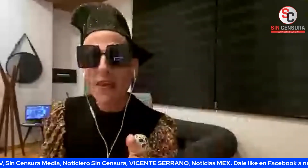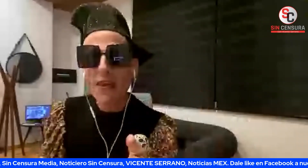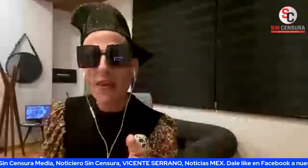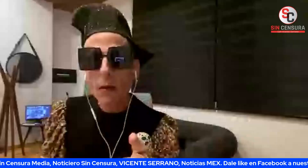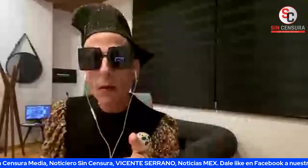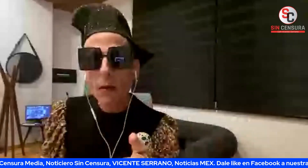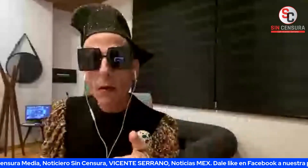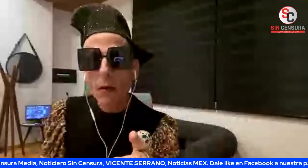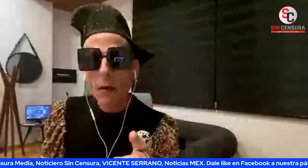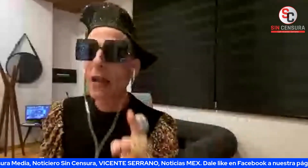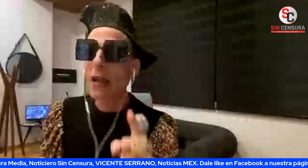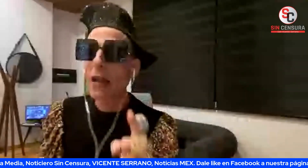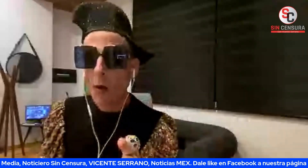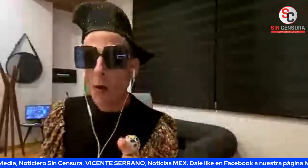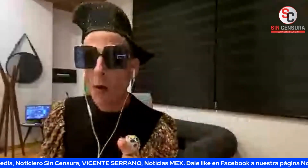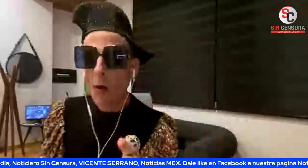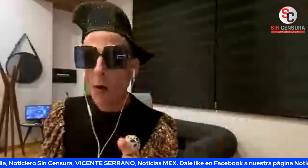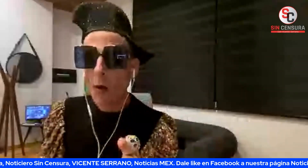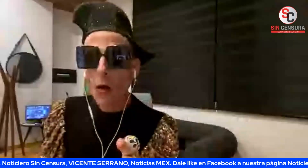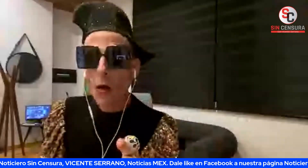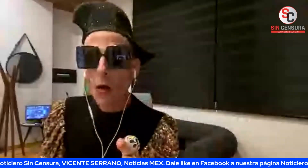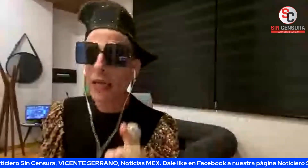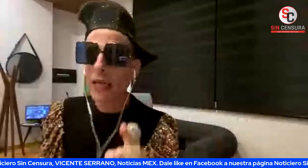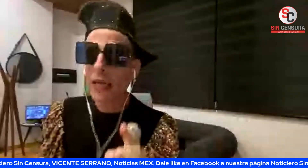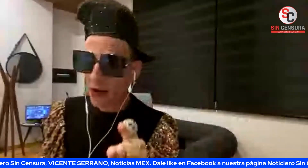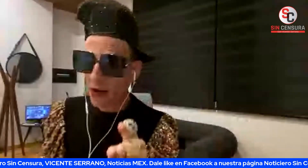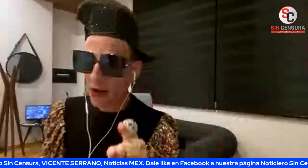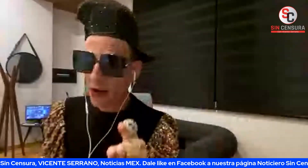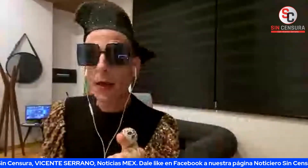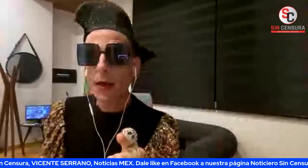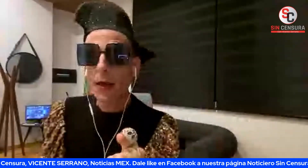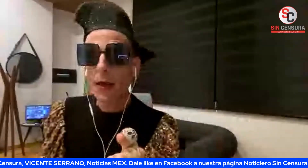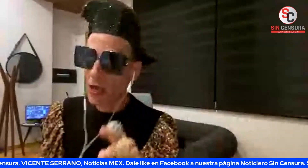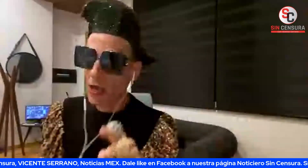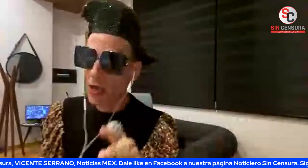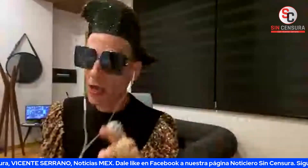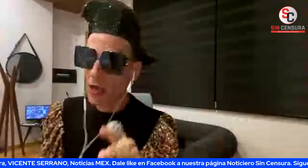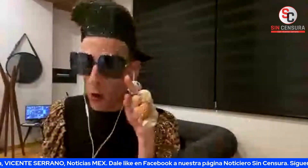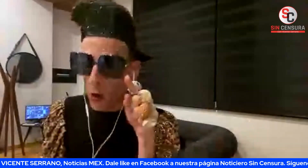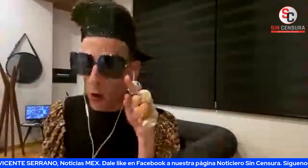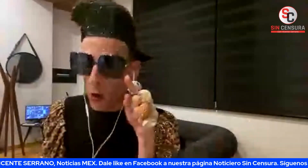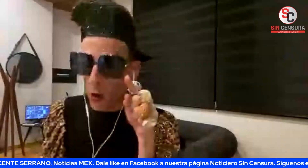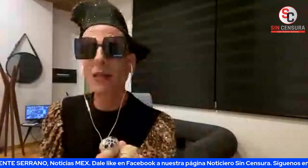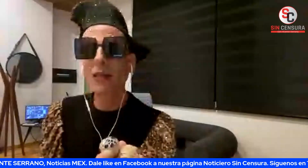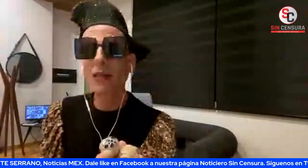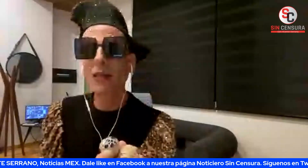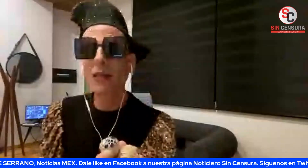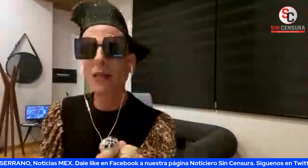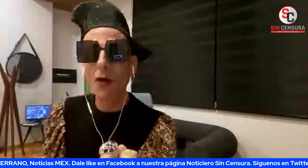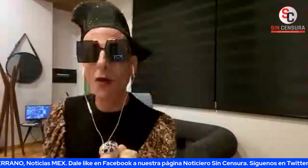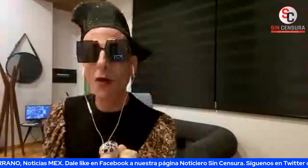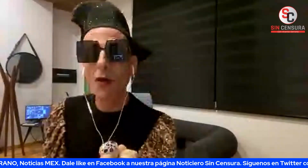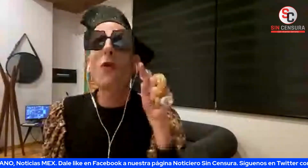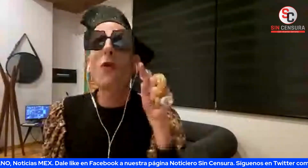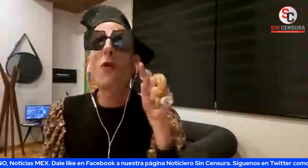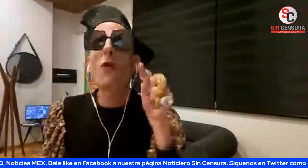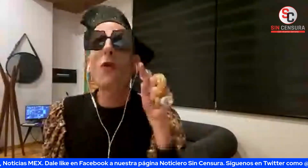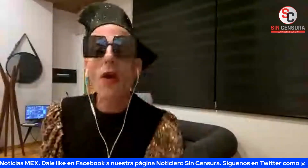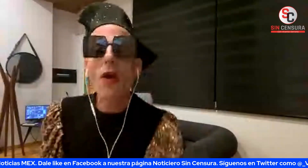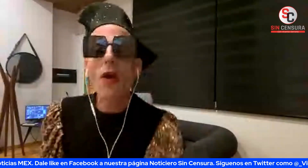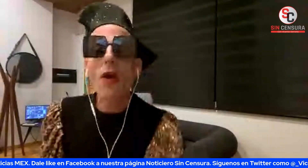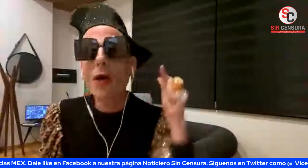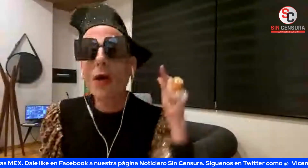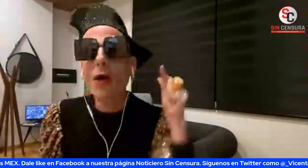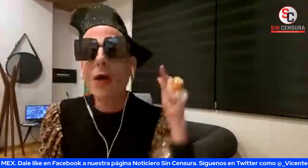que llegue del mismo movimiento y quiera fregar el proyecto, porque el proyecto de Andrés Manuel López Obrador no es